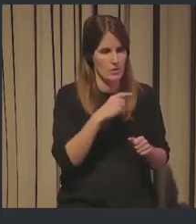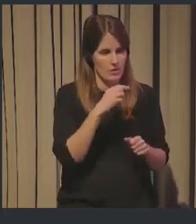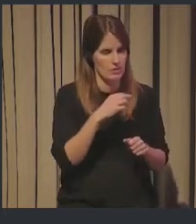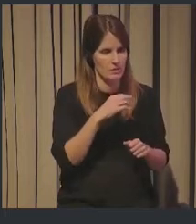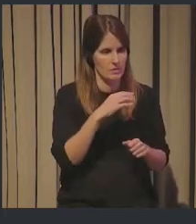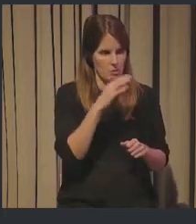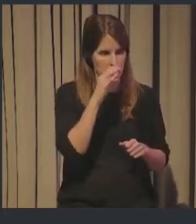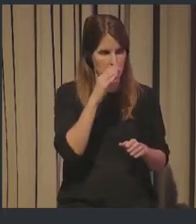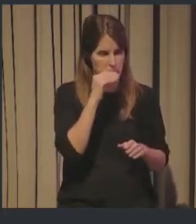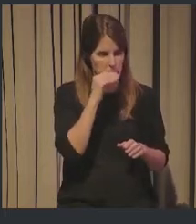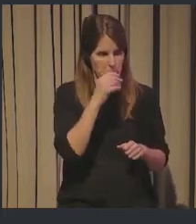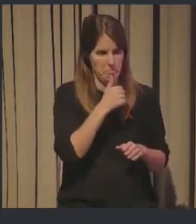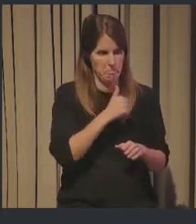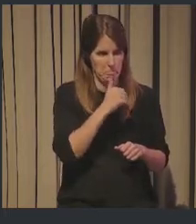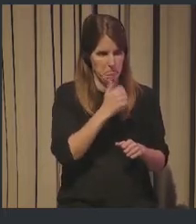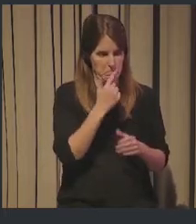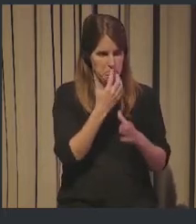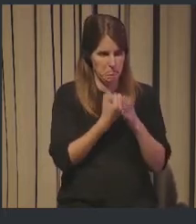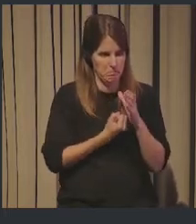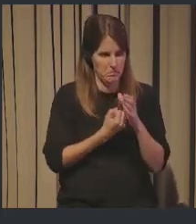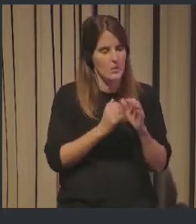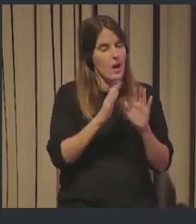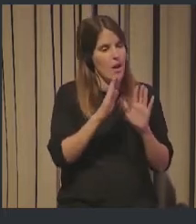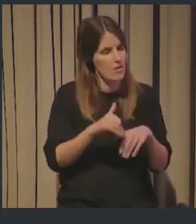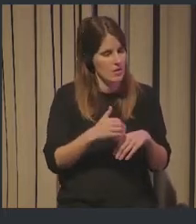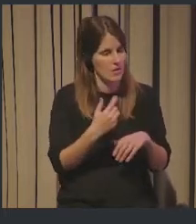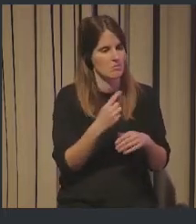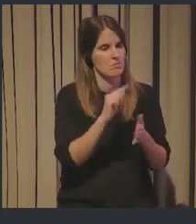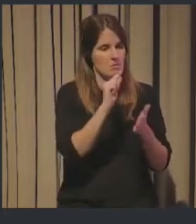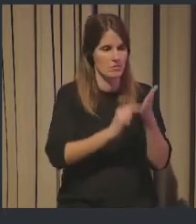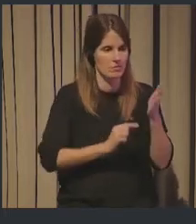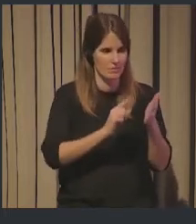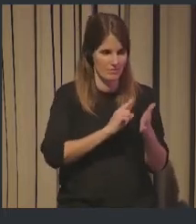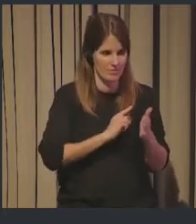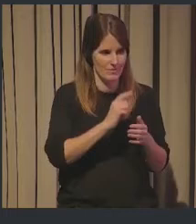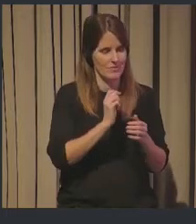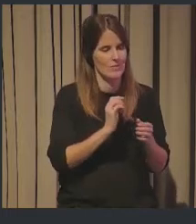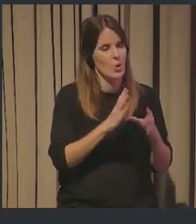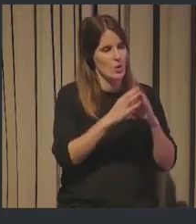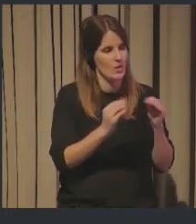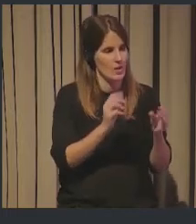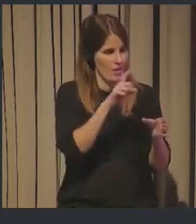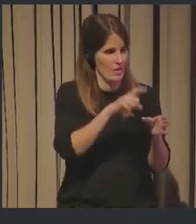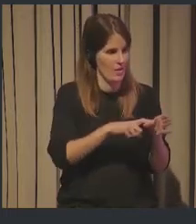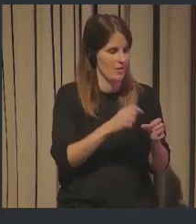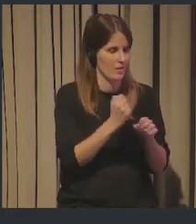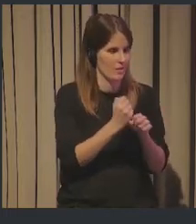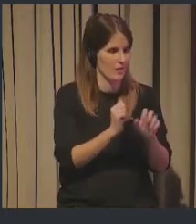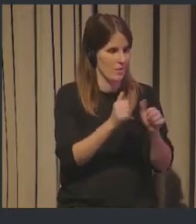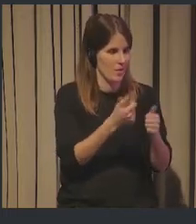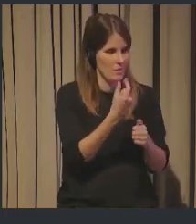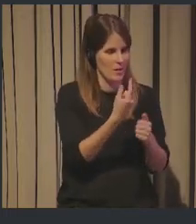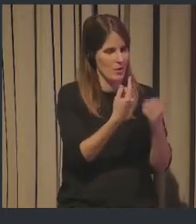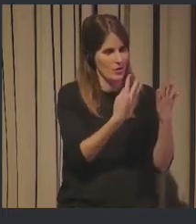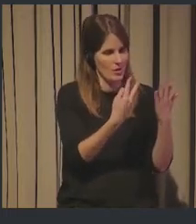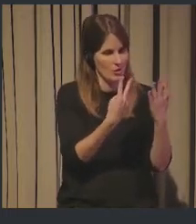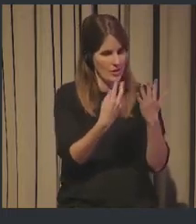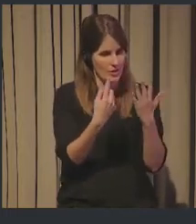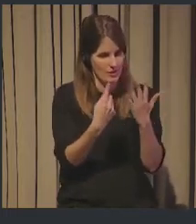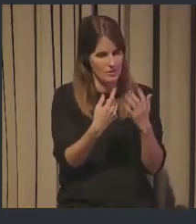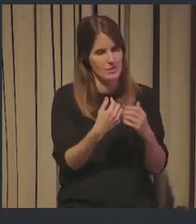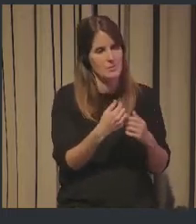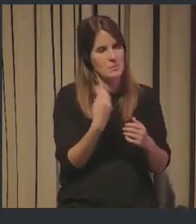me contraté y fui a Clear Lake en 1976. Y este es el primer profesorado,